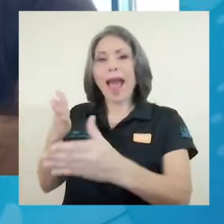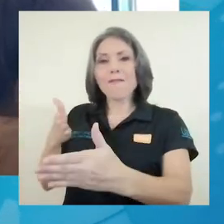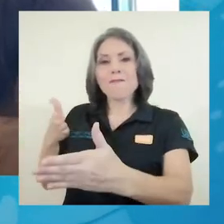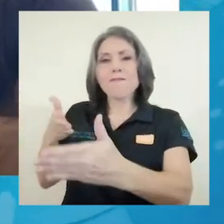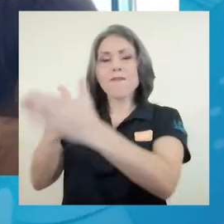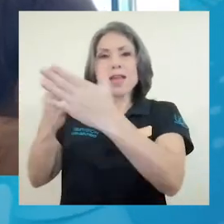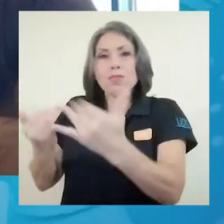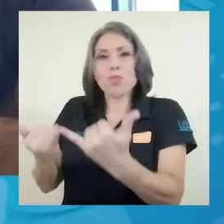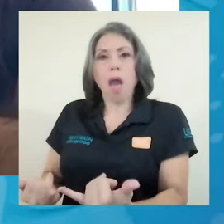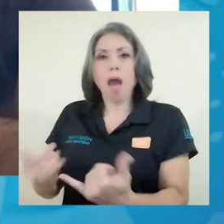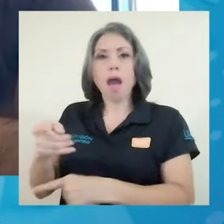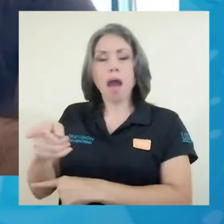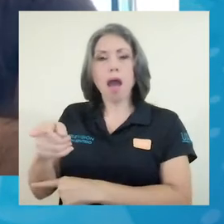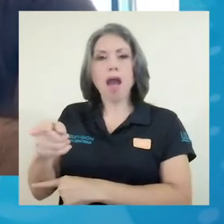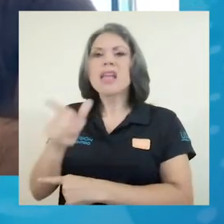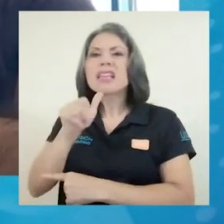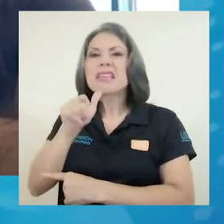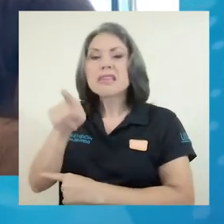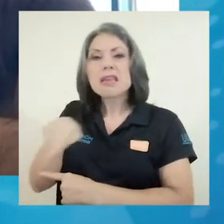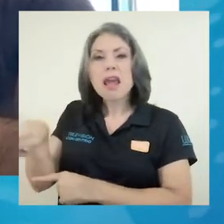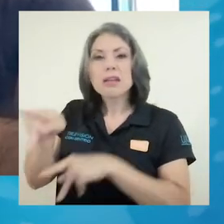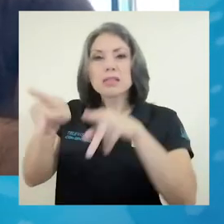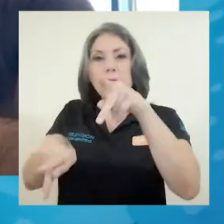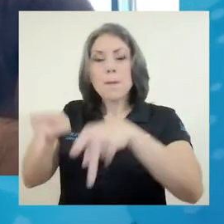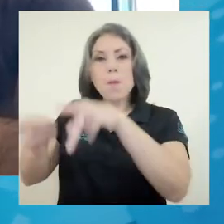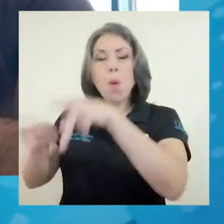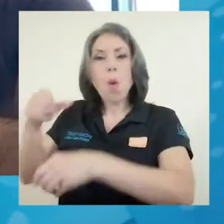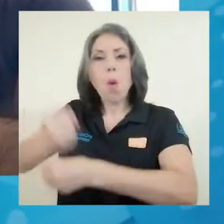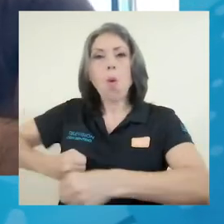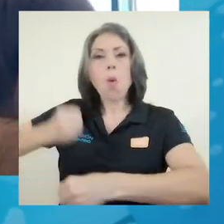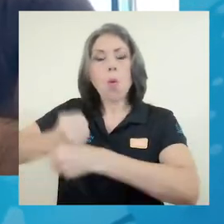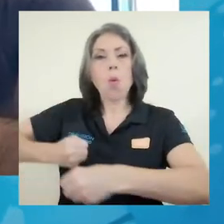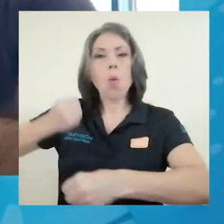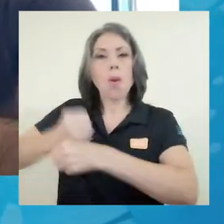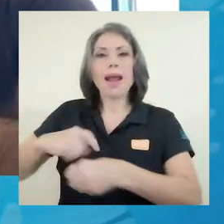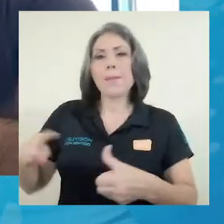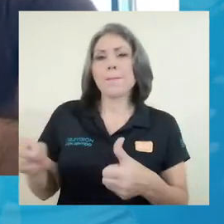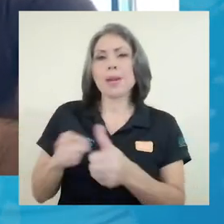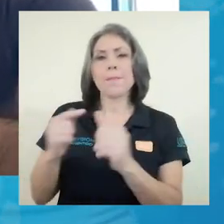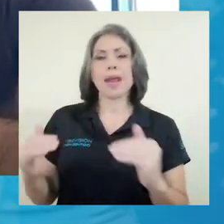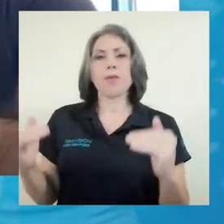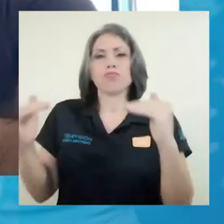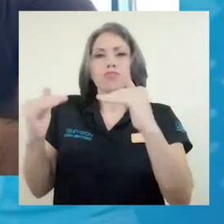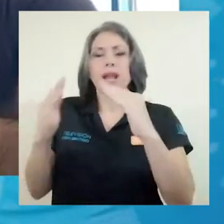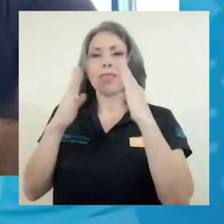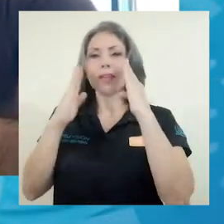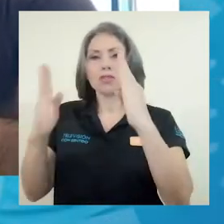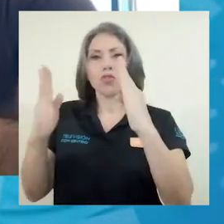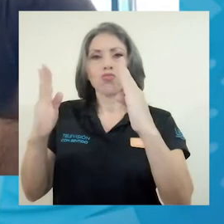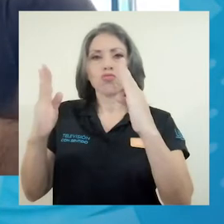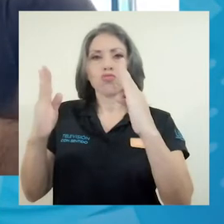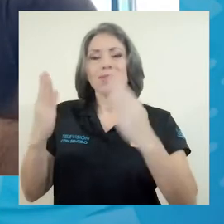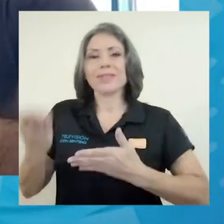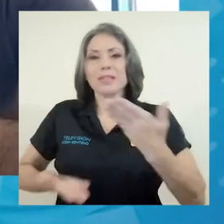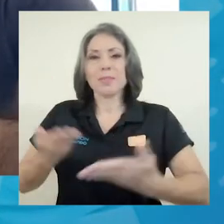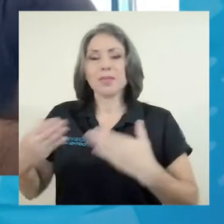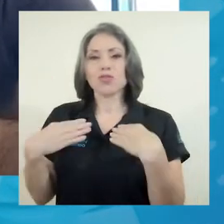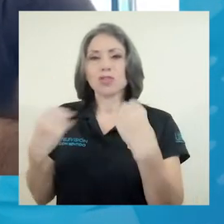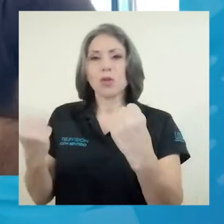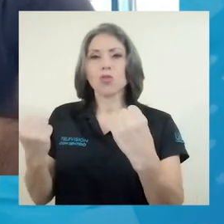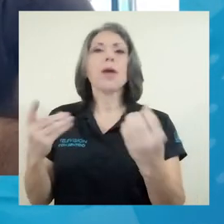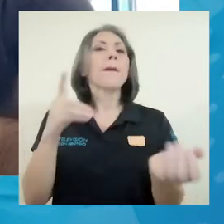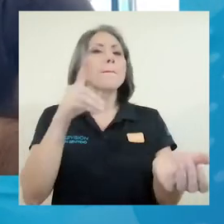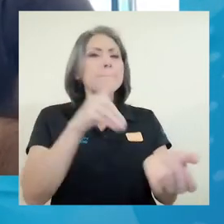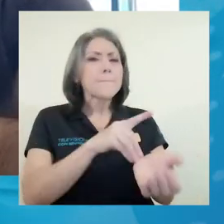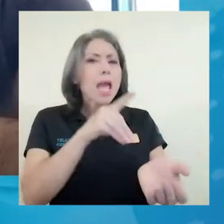trabajan en la primera línea de atención los equipos de salud que son los médicos y enfermeras y ellos son